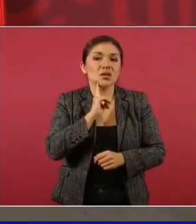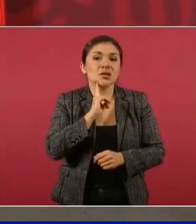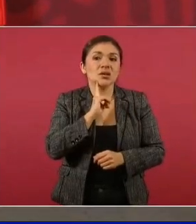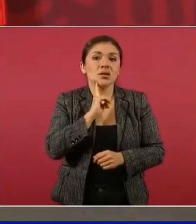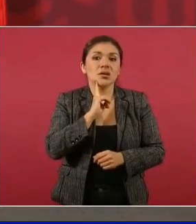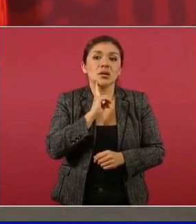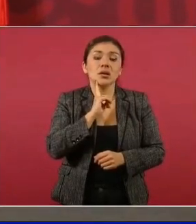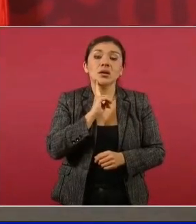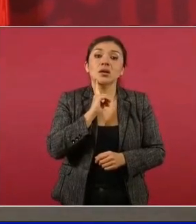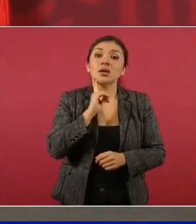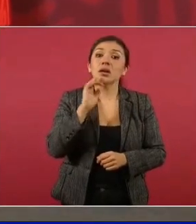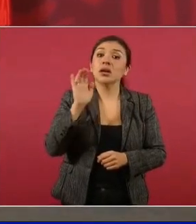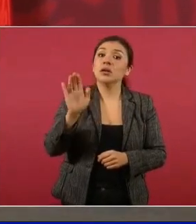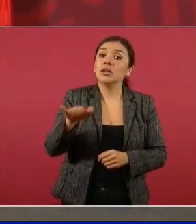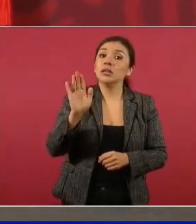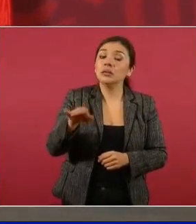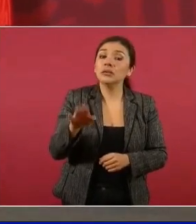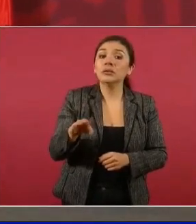le dice: quiero que